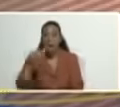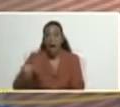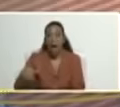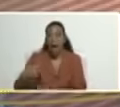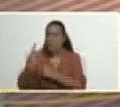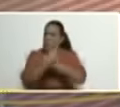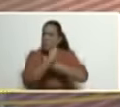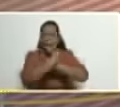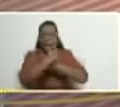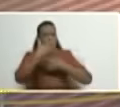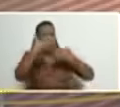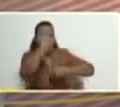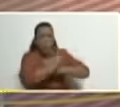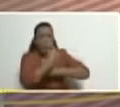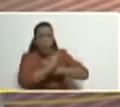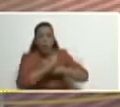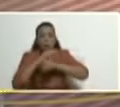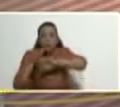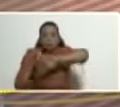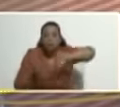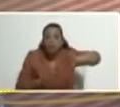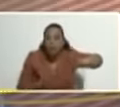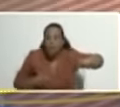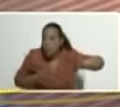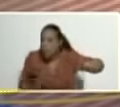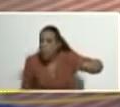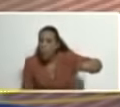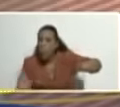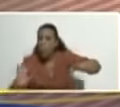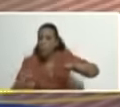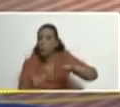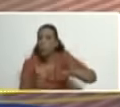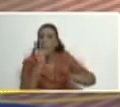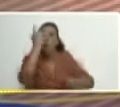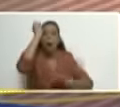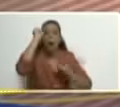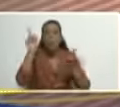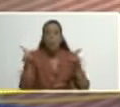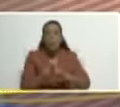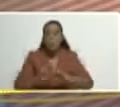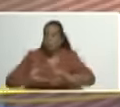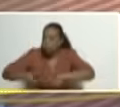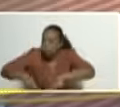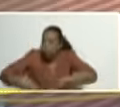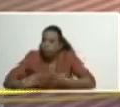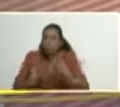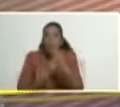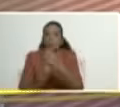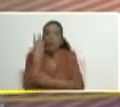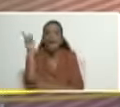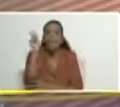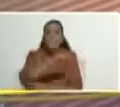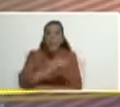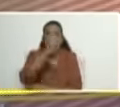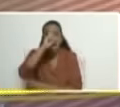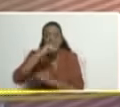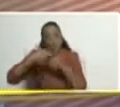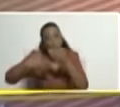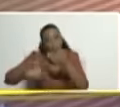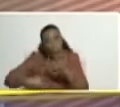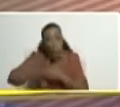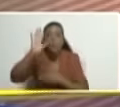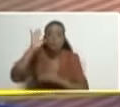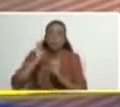y asediada con las sanciones, vea un reverdecer, un renacimiento en los meses y años que están por